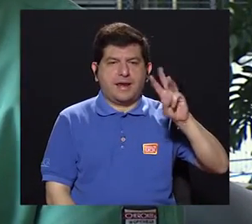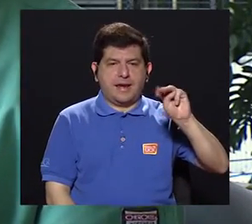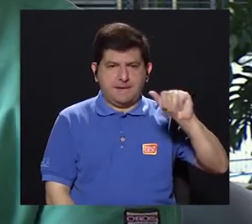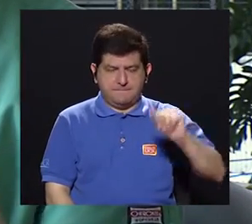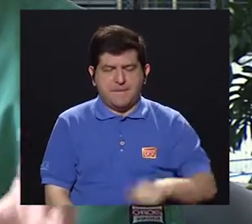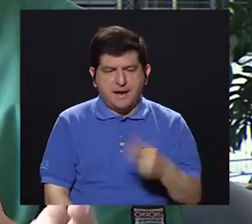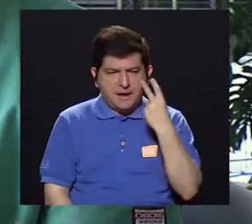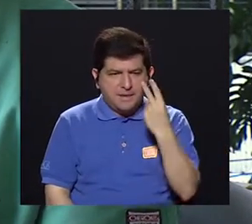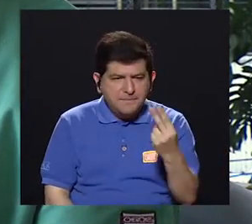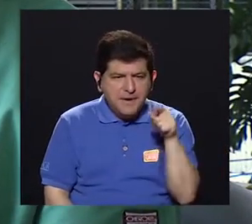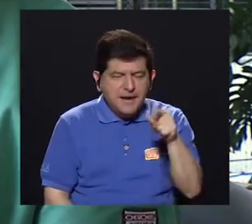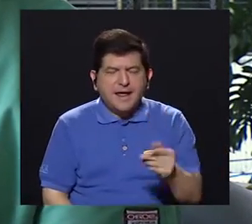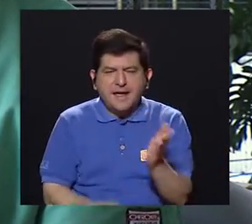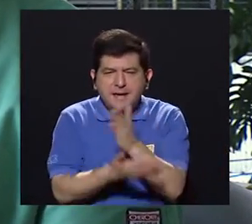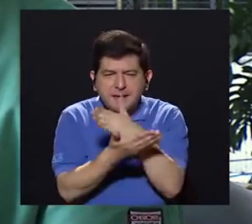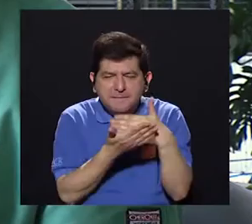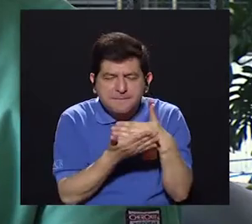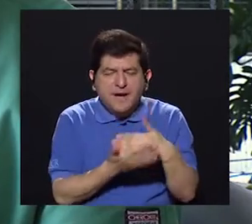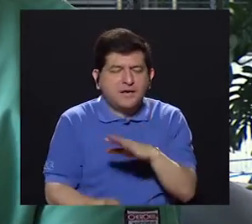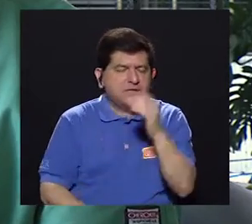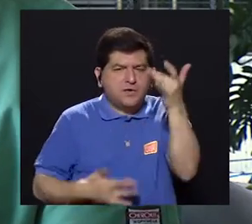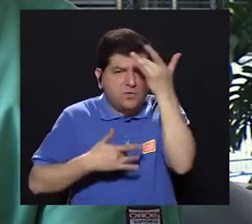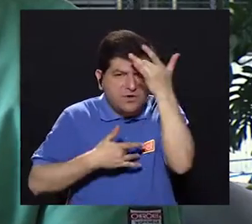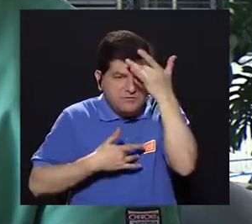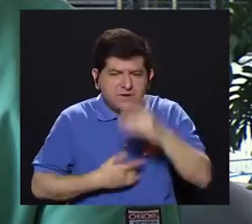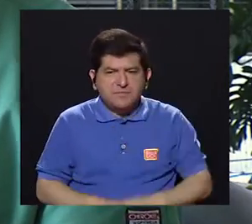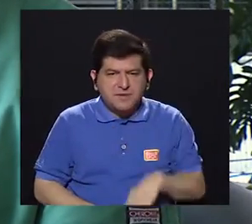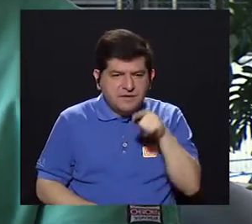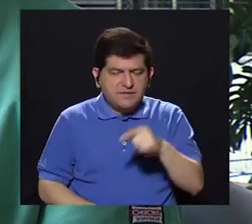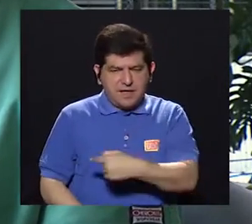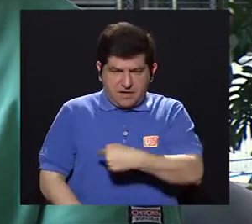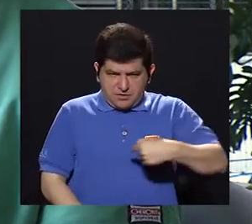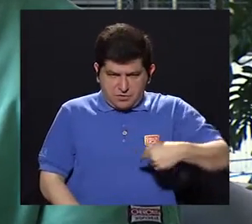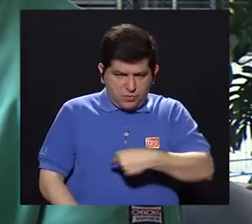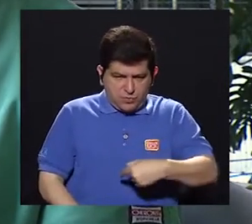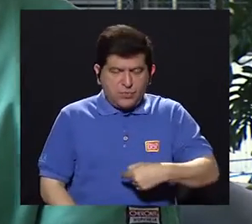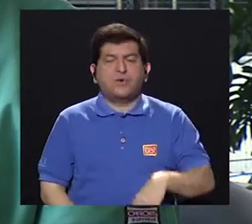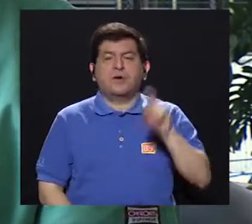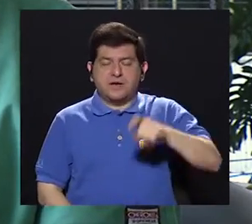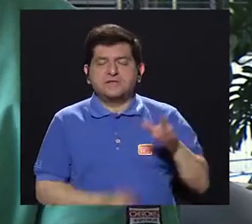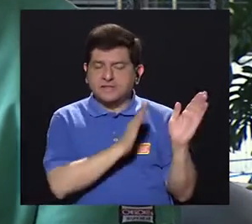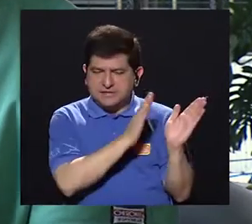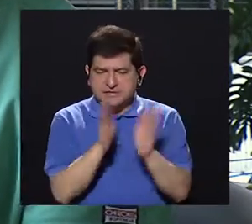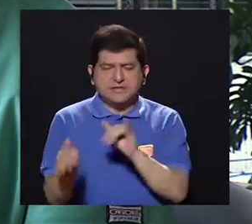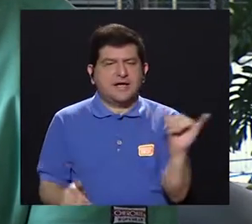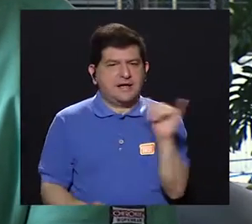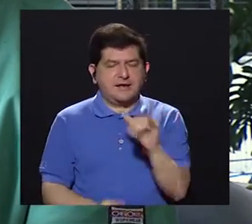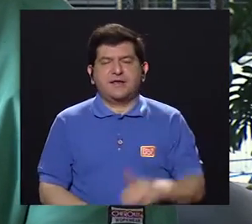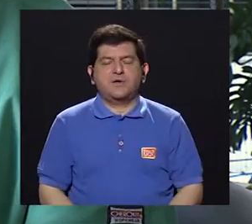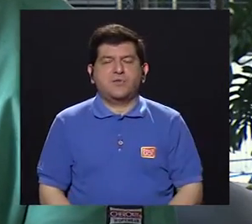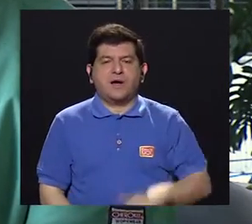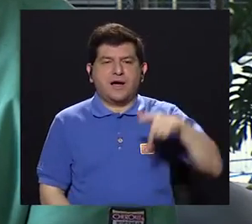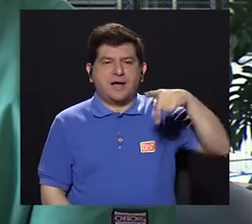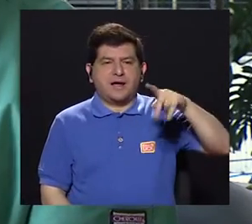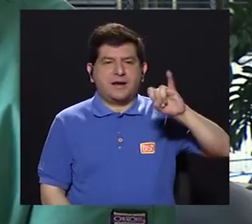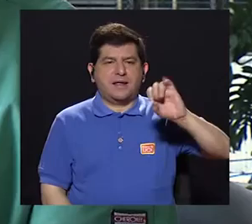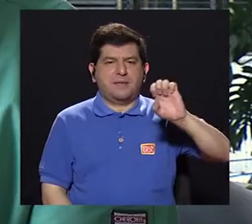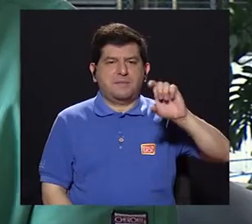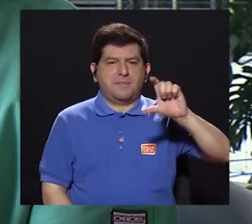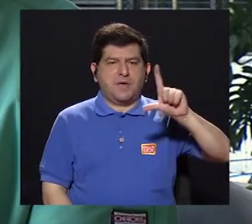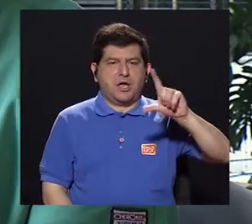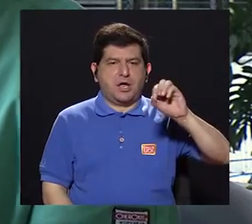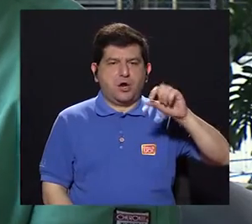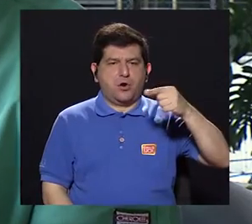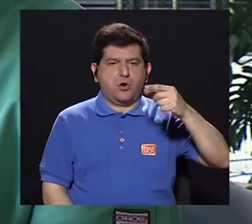ver la anatomía y alguna patología del colon, pues necesitamos cierto tipo de preparación, igual que para los pielogramas